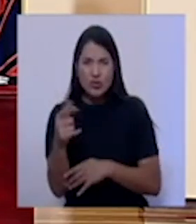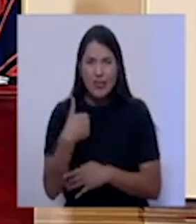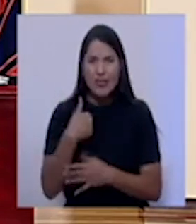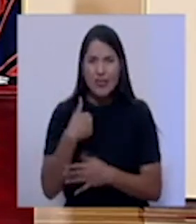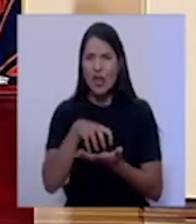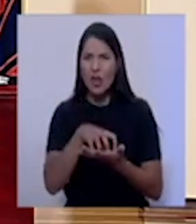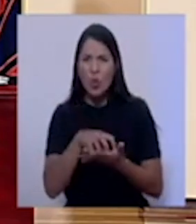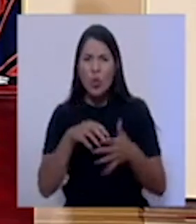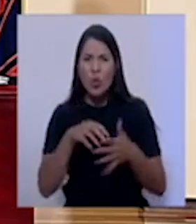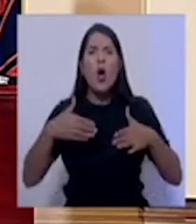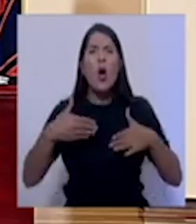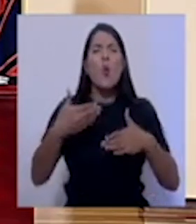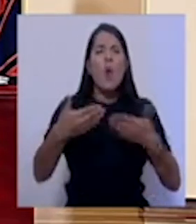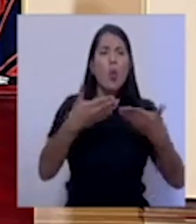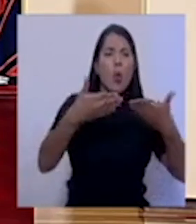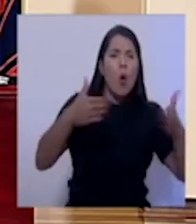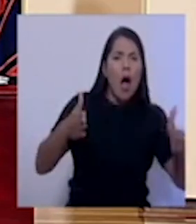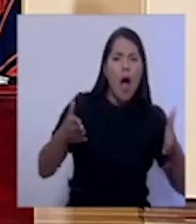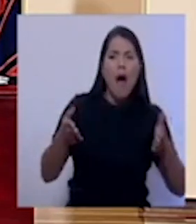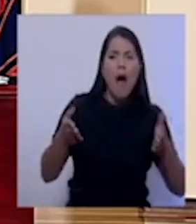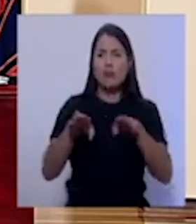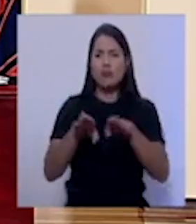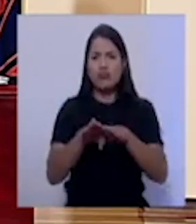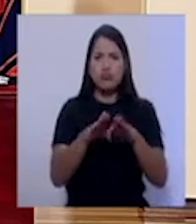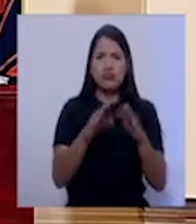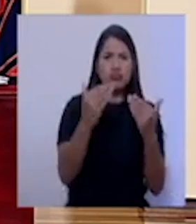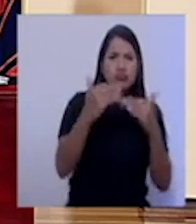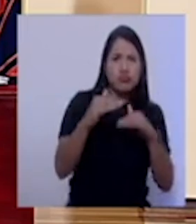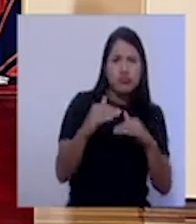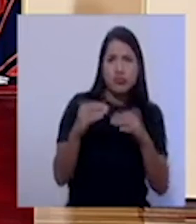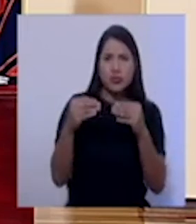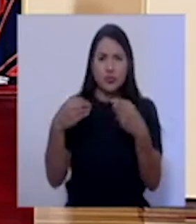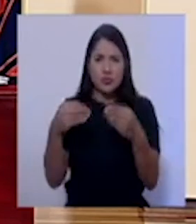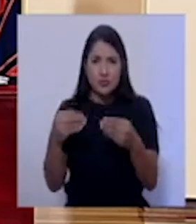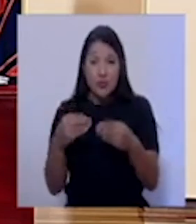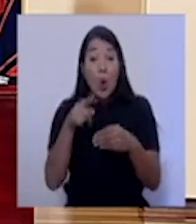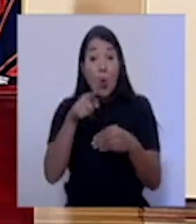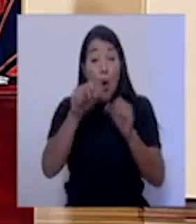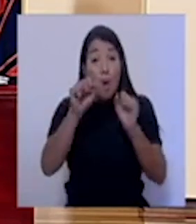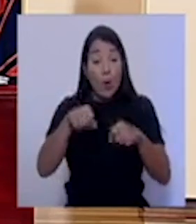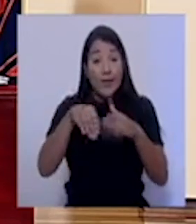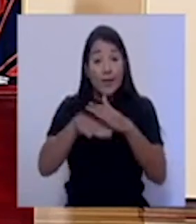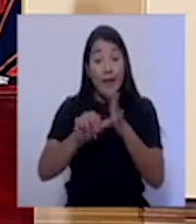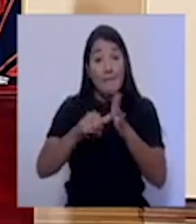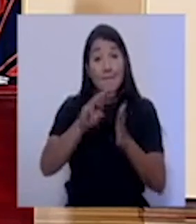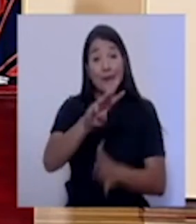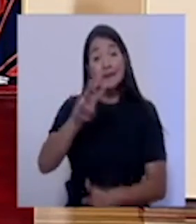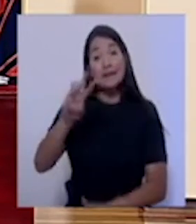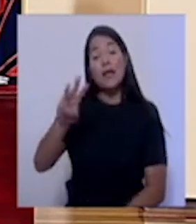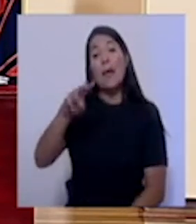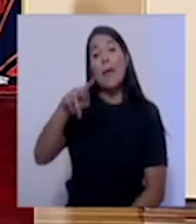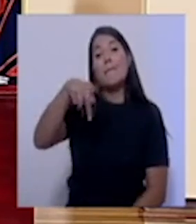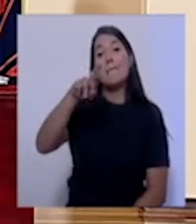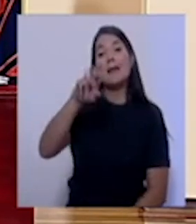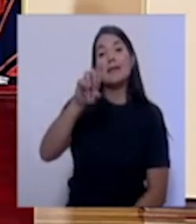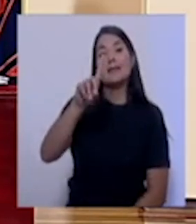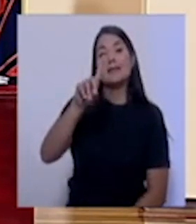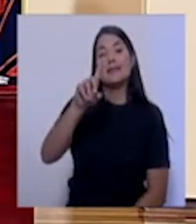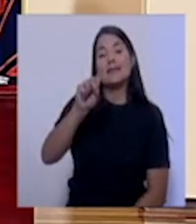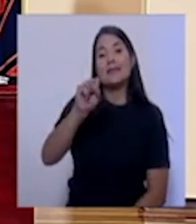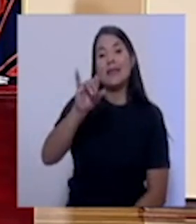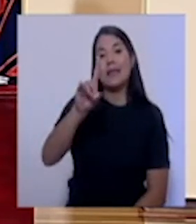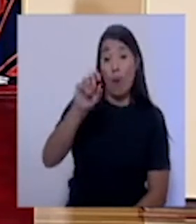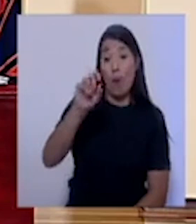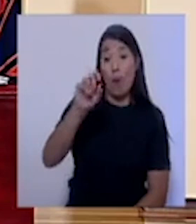apertura, operación y alerta en los distintos cantones, pueden visitar el sitio presidencia.go.cr, barro